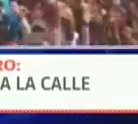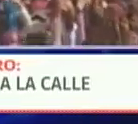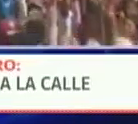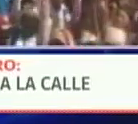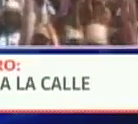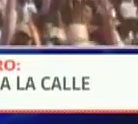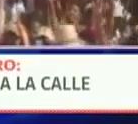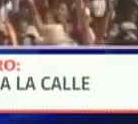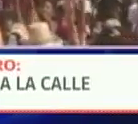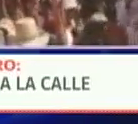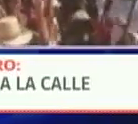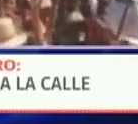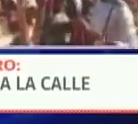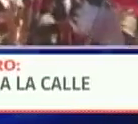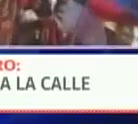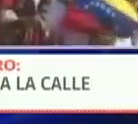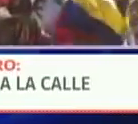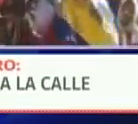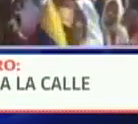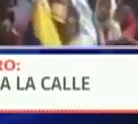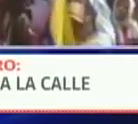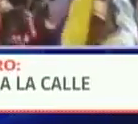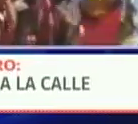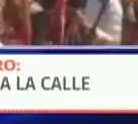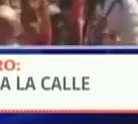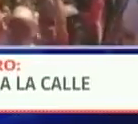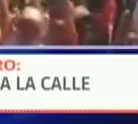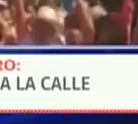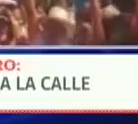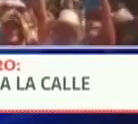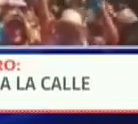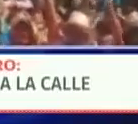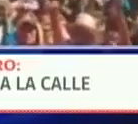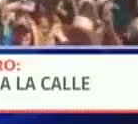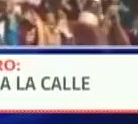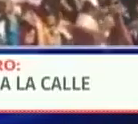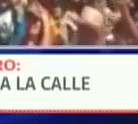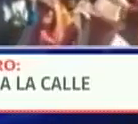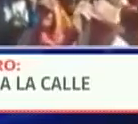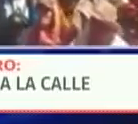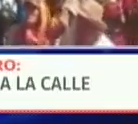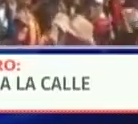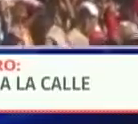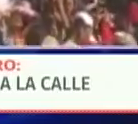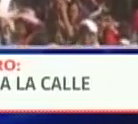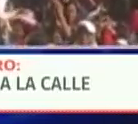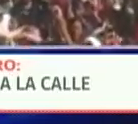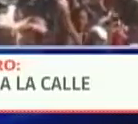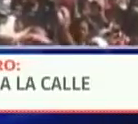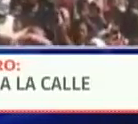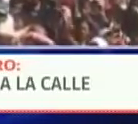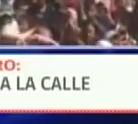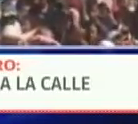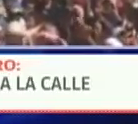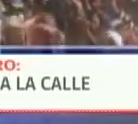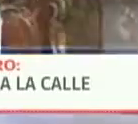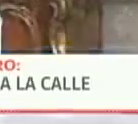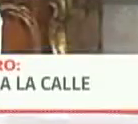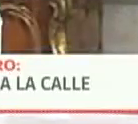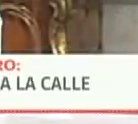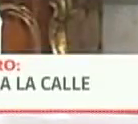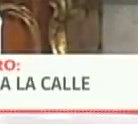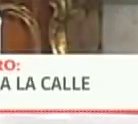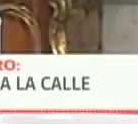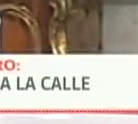en paraguachón impresionante y el próximo sábado 23 de febrero el